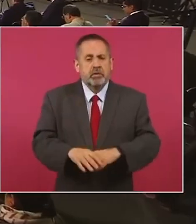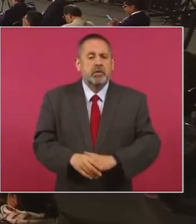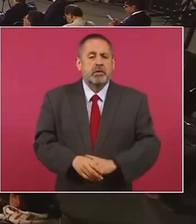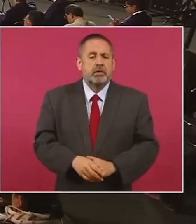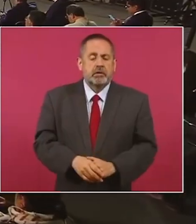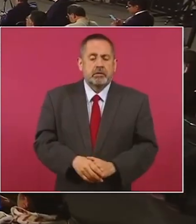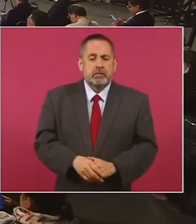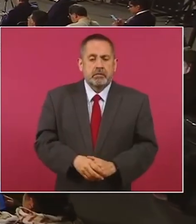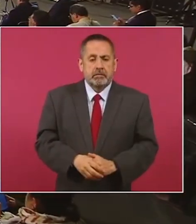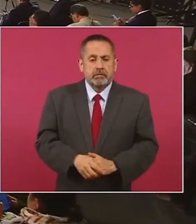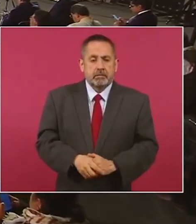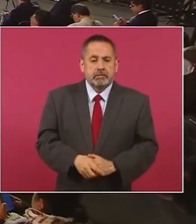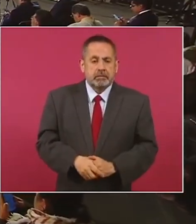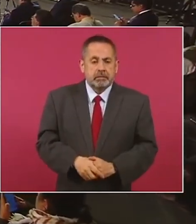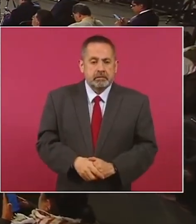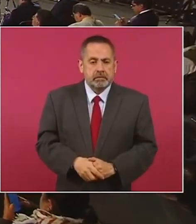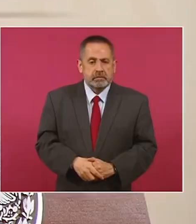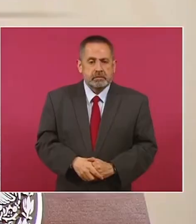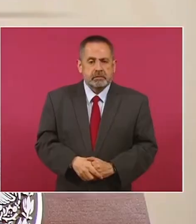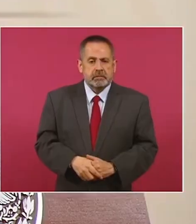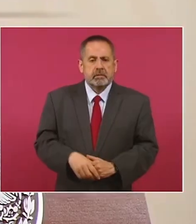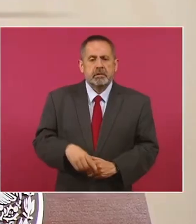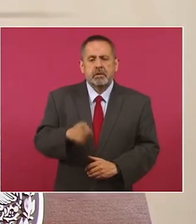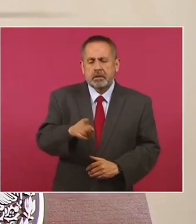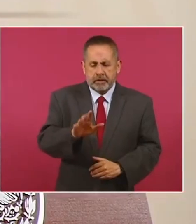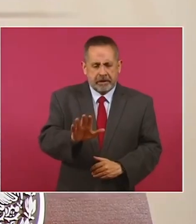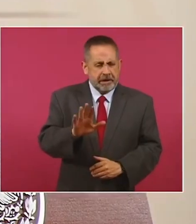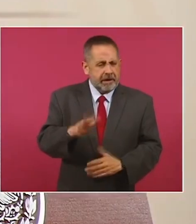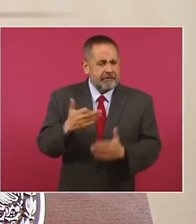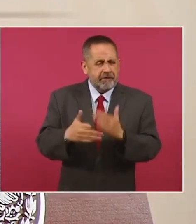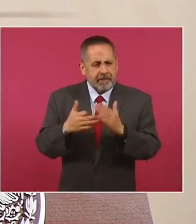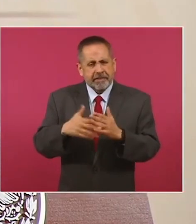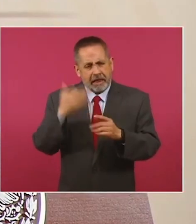Todavía falta tiempo y están avanzando bien.